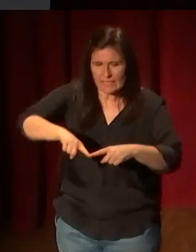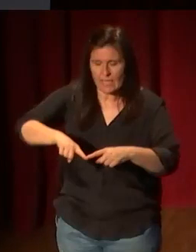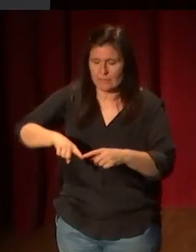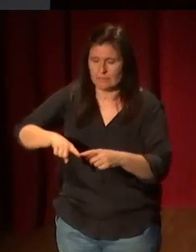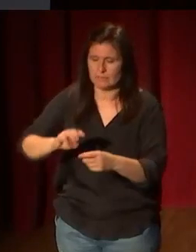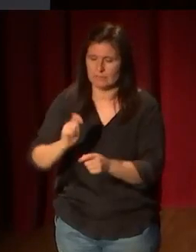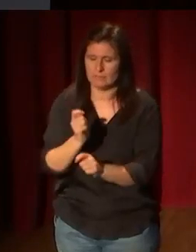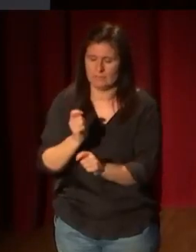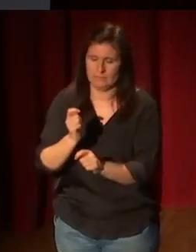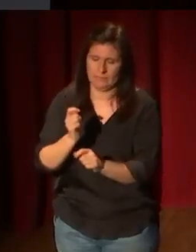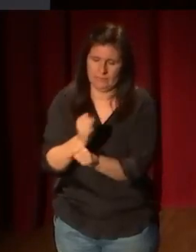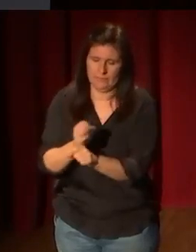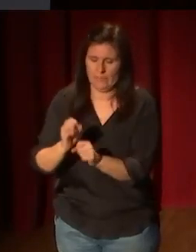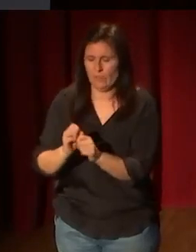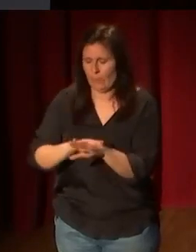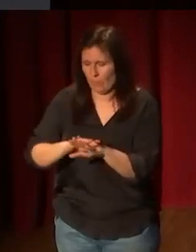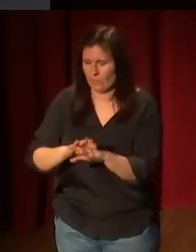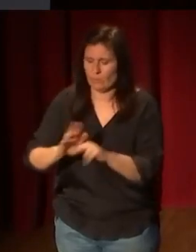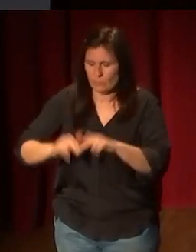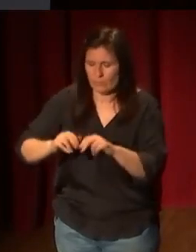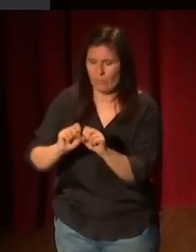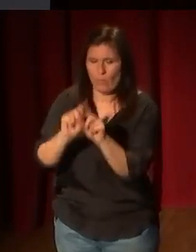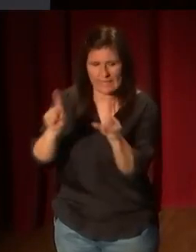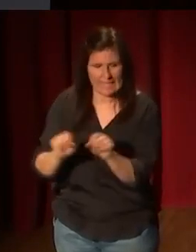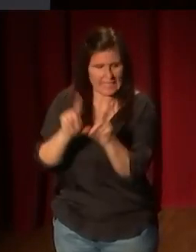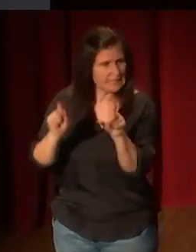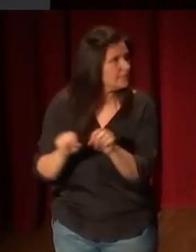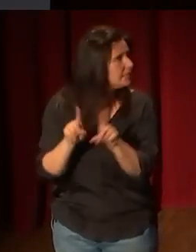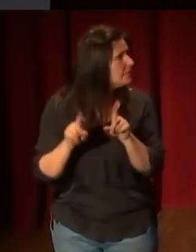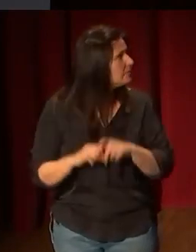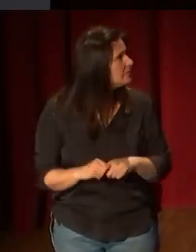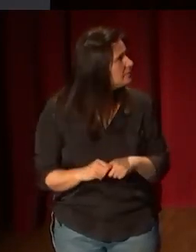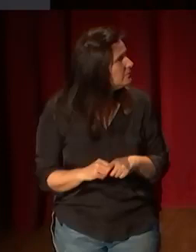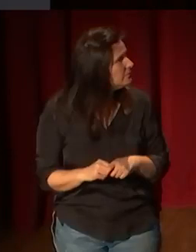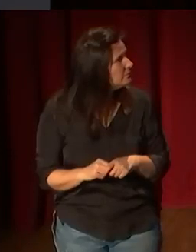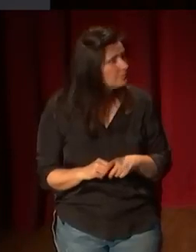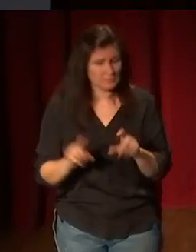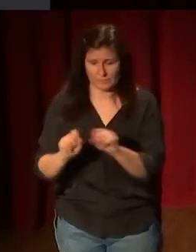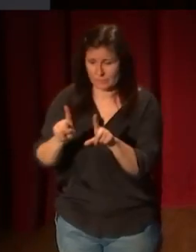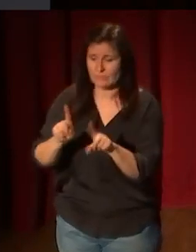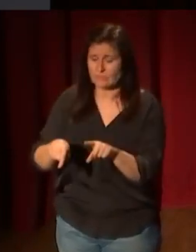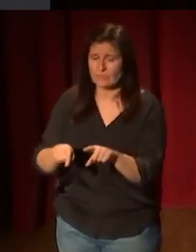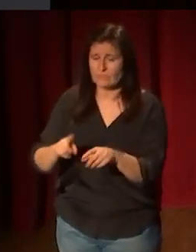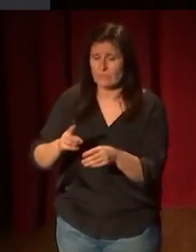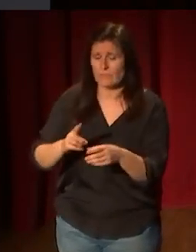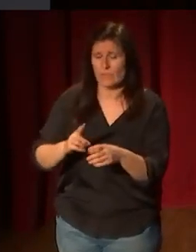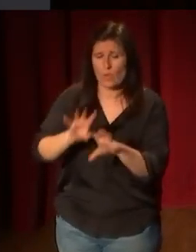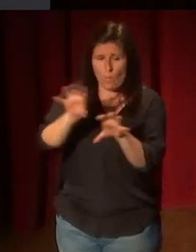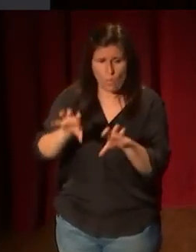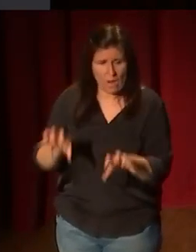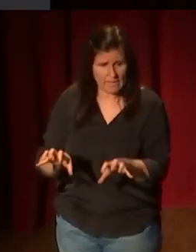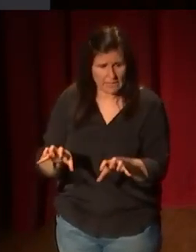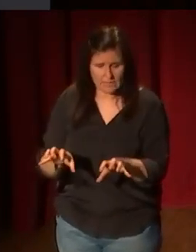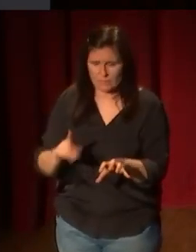aquí está el dibujo de las fuentes monumentales con mobiliario urbano con estos preciosos